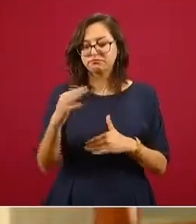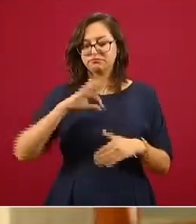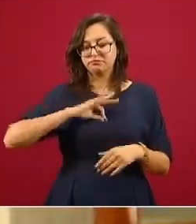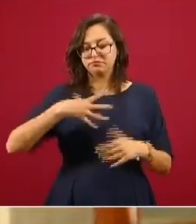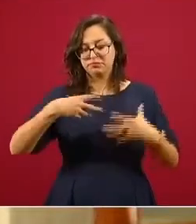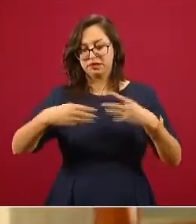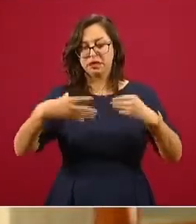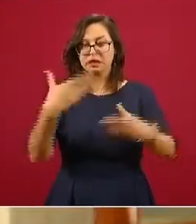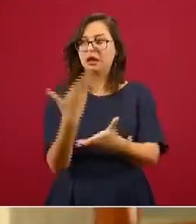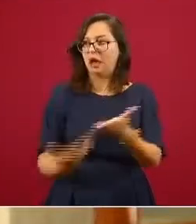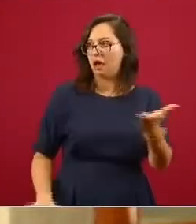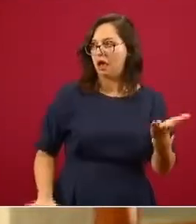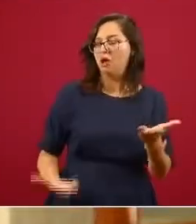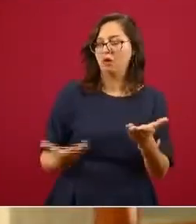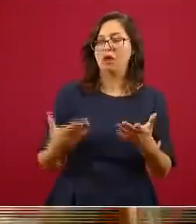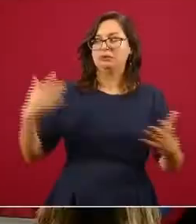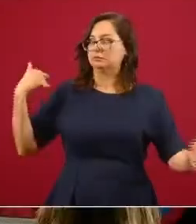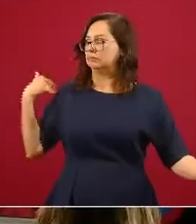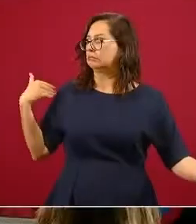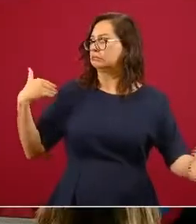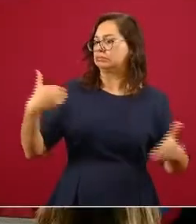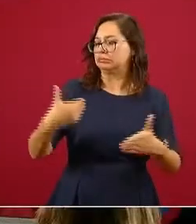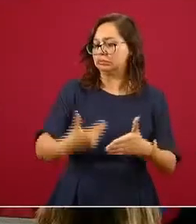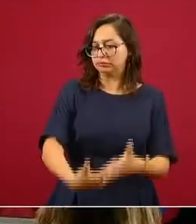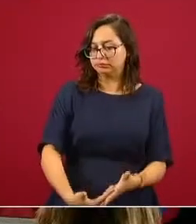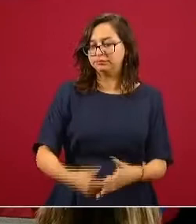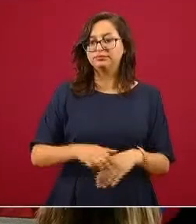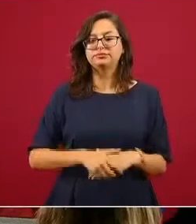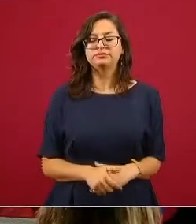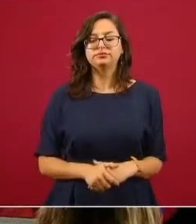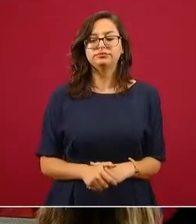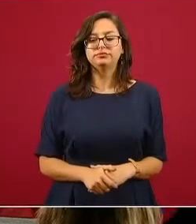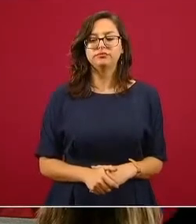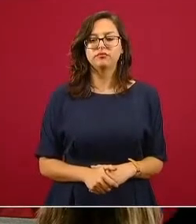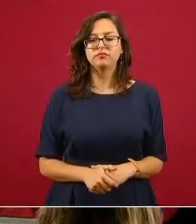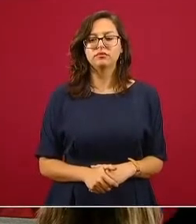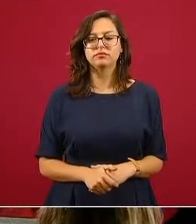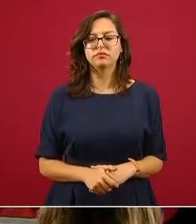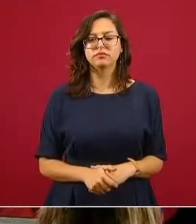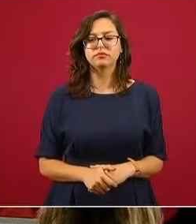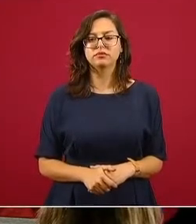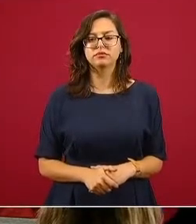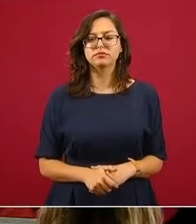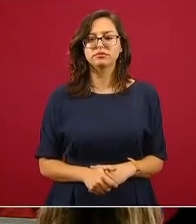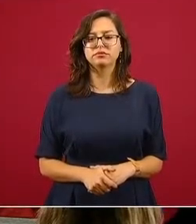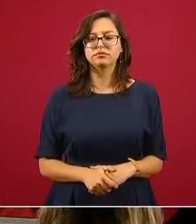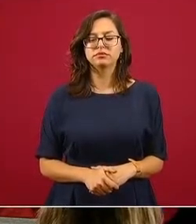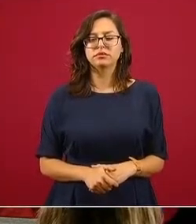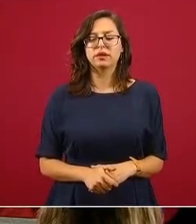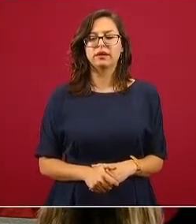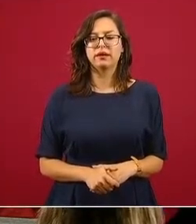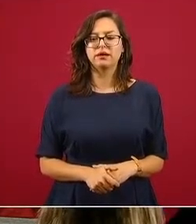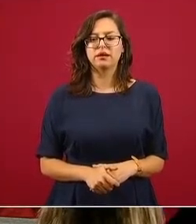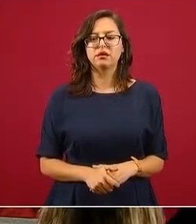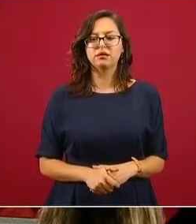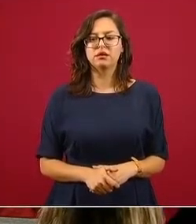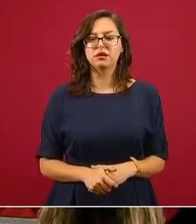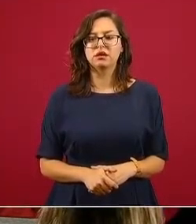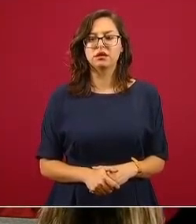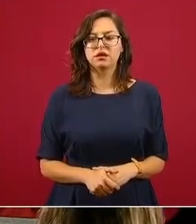la epidemia en el cual nos encontramos a este día. Vamos a actualizar en esta noche